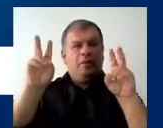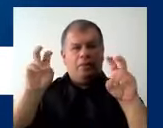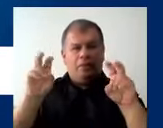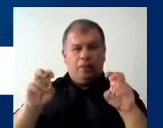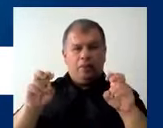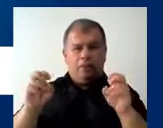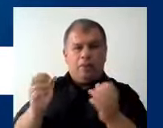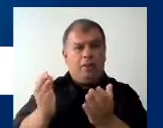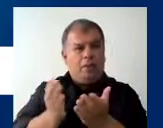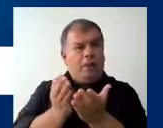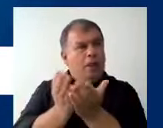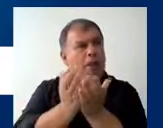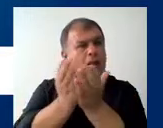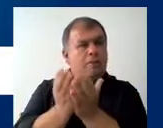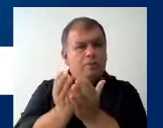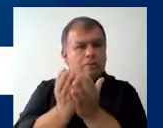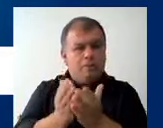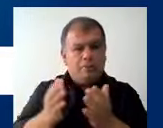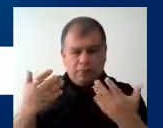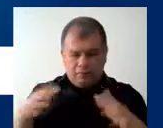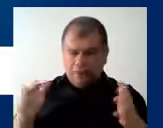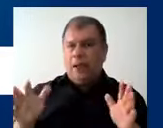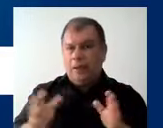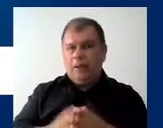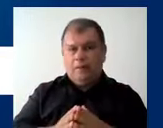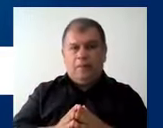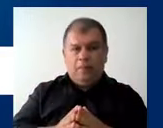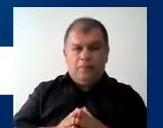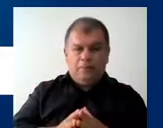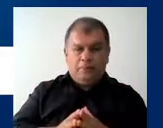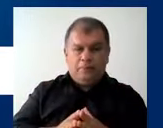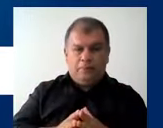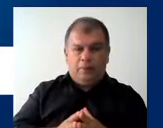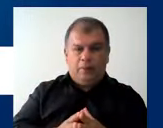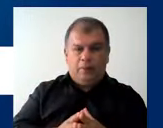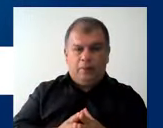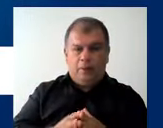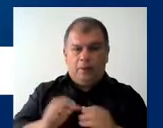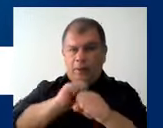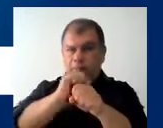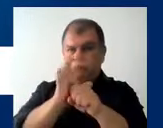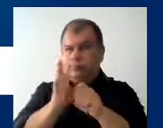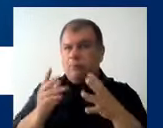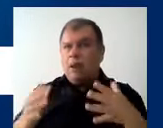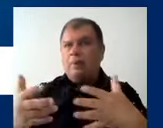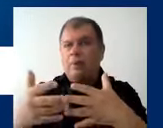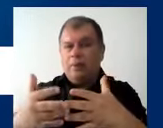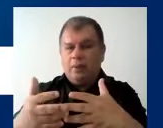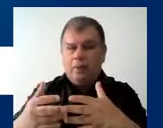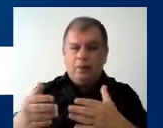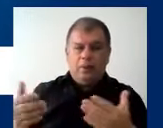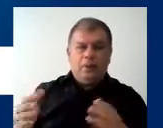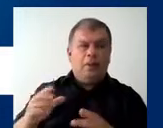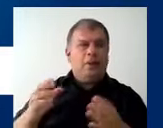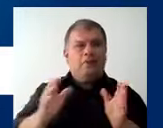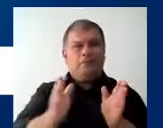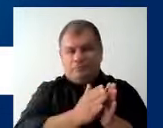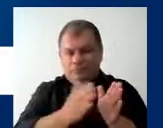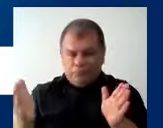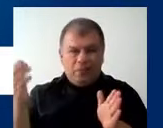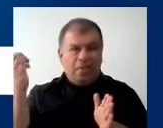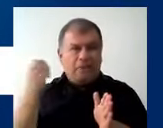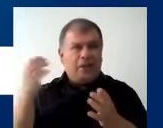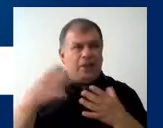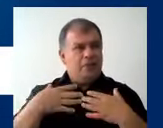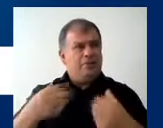la educación. Si ya de por sí la pandemia y la declaración de emergencia sanitaria